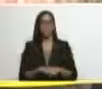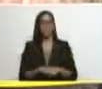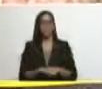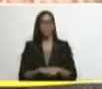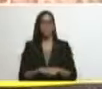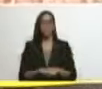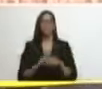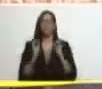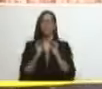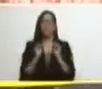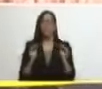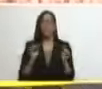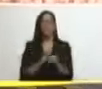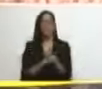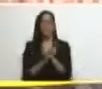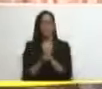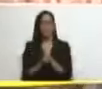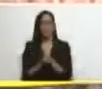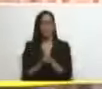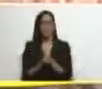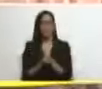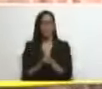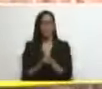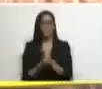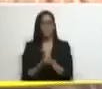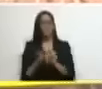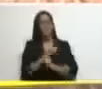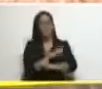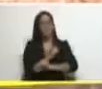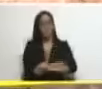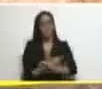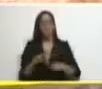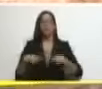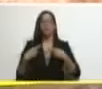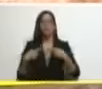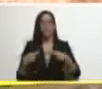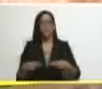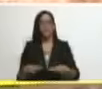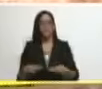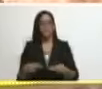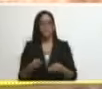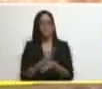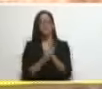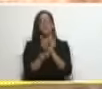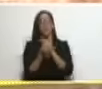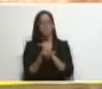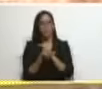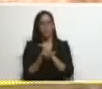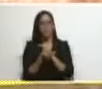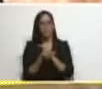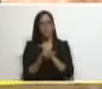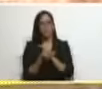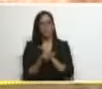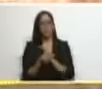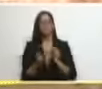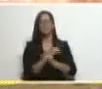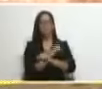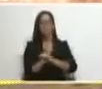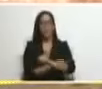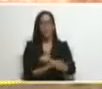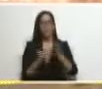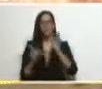Convocamos a referéndum y con el poder del referéndum y ahora el poder de la ley